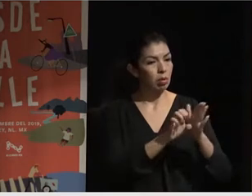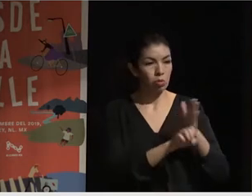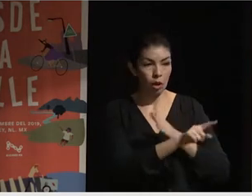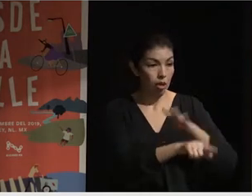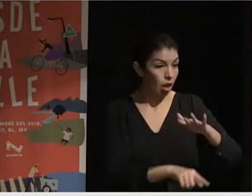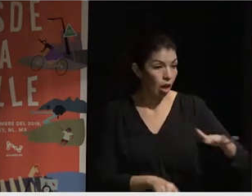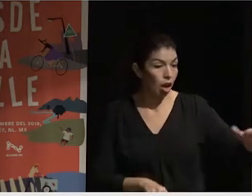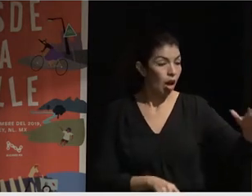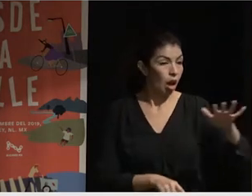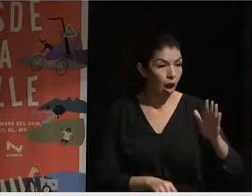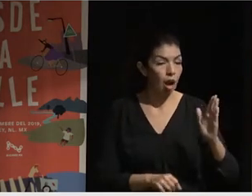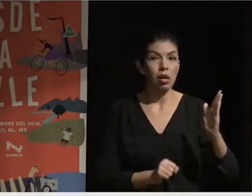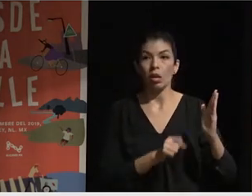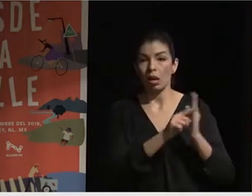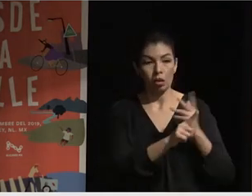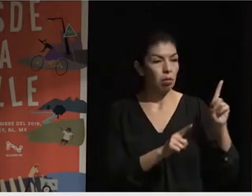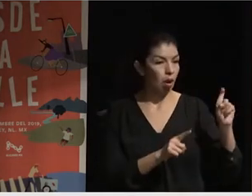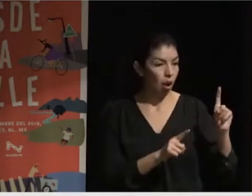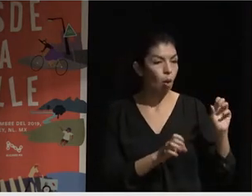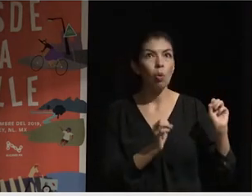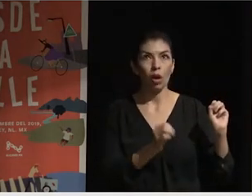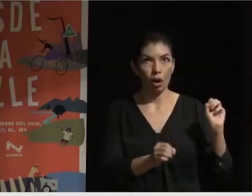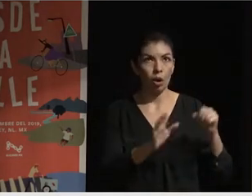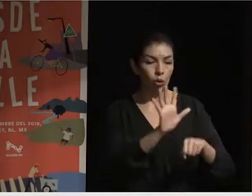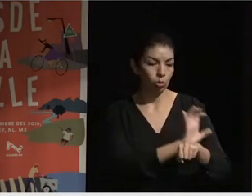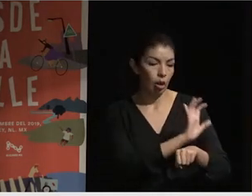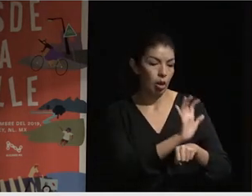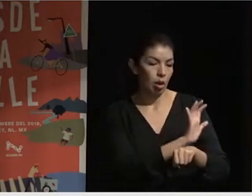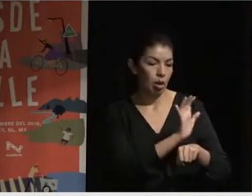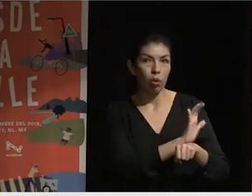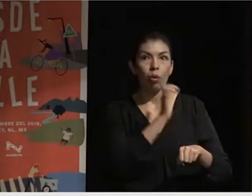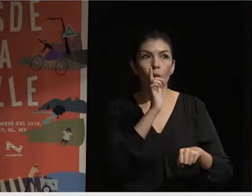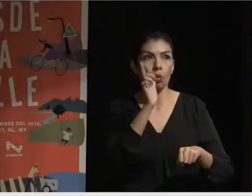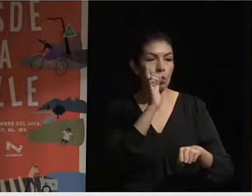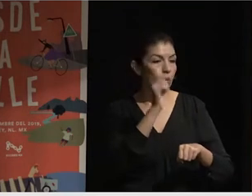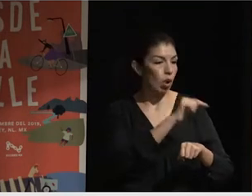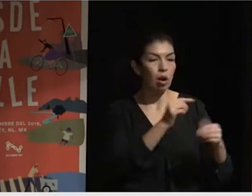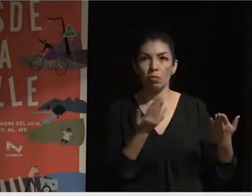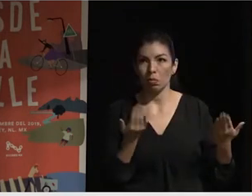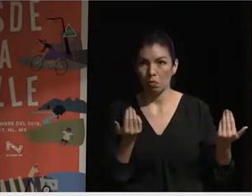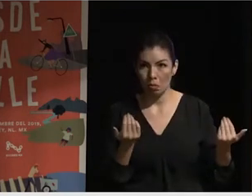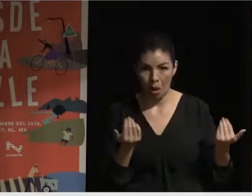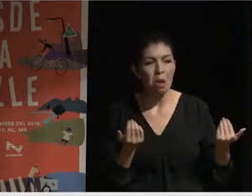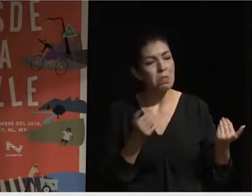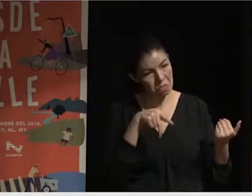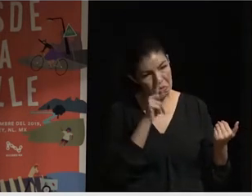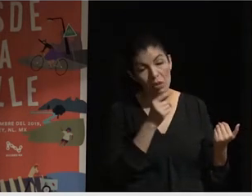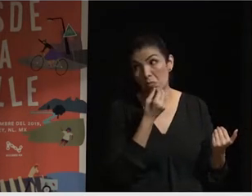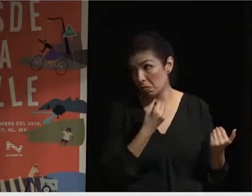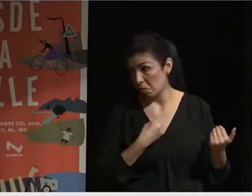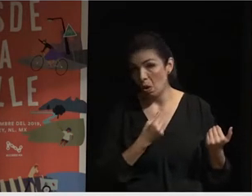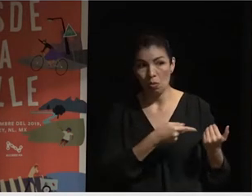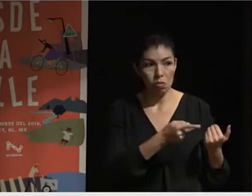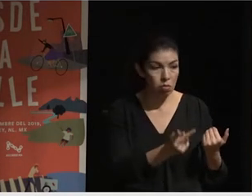se conoce más información. Ahí lo que quisiera yo empezar como a poner sobre todo en la mesa y en el diálogo es quiénes